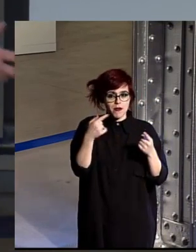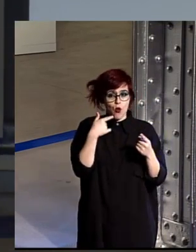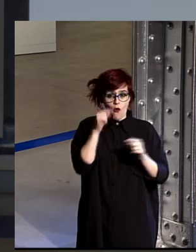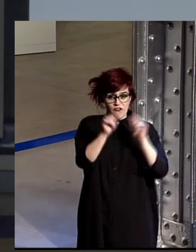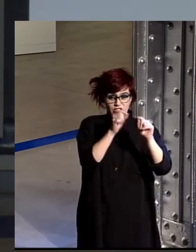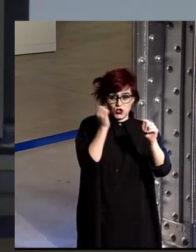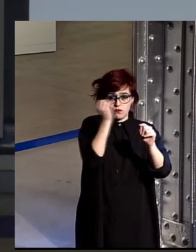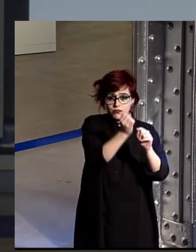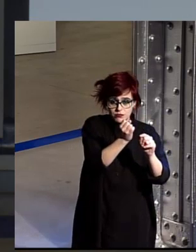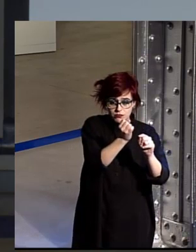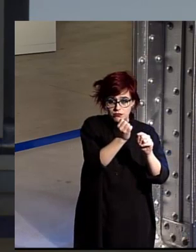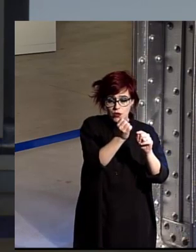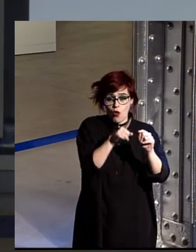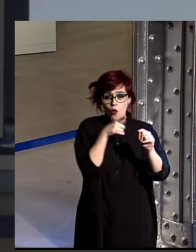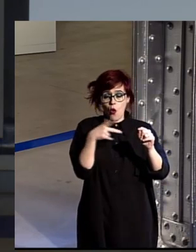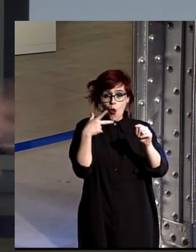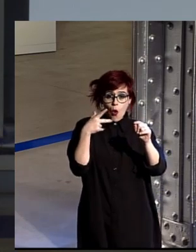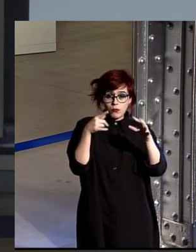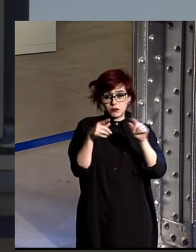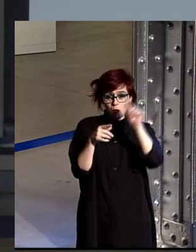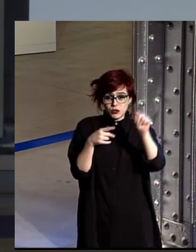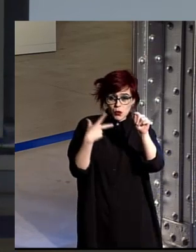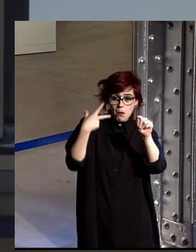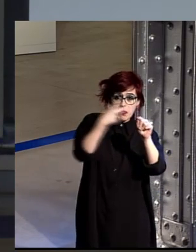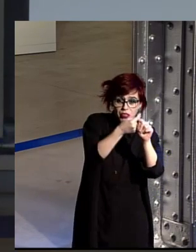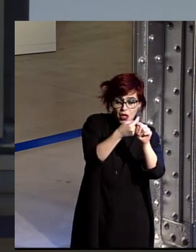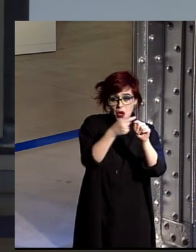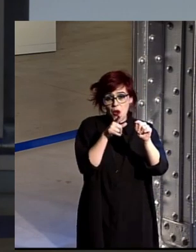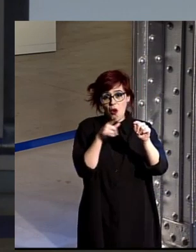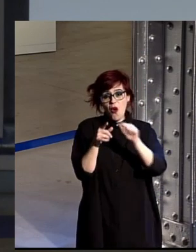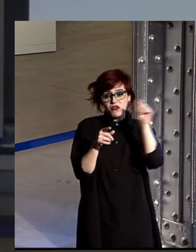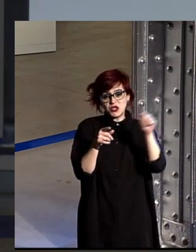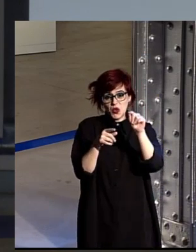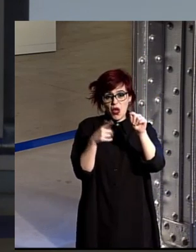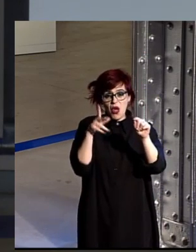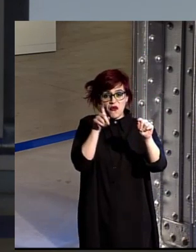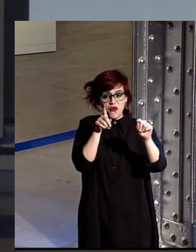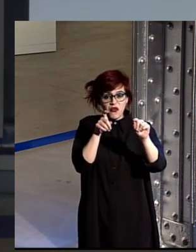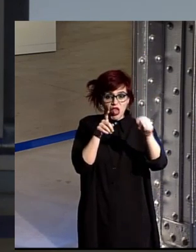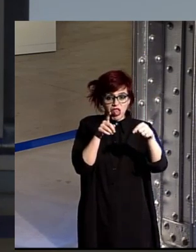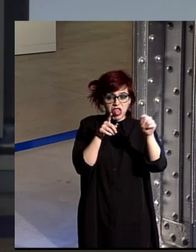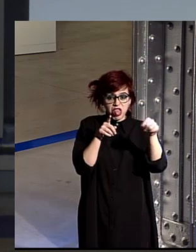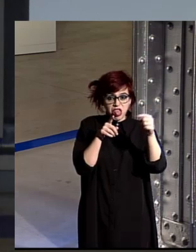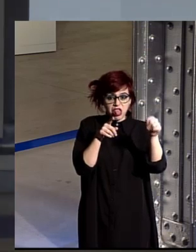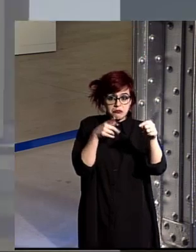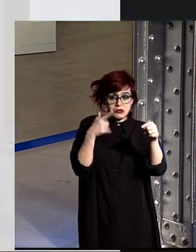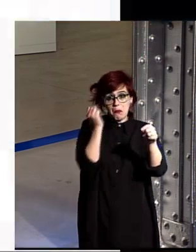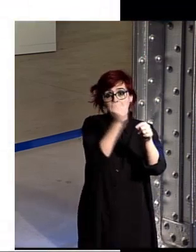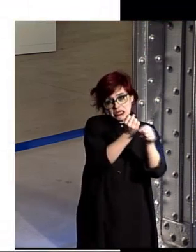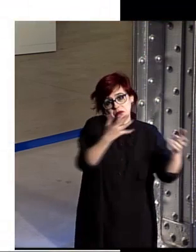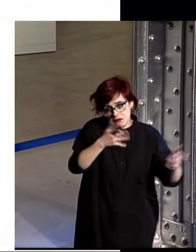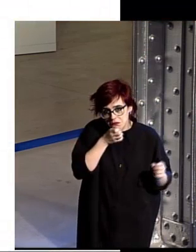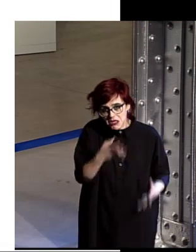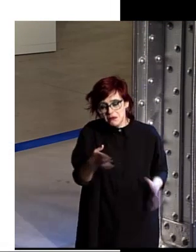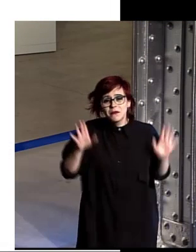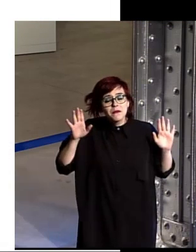bicho y pinchando el bicho muerto o pinchando el bicho atontado. El tema es que si tienes que matar, puedes matar el virus del ébola y puedes atontarlo